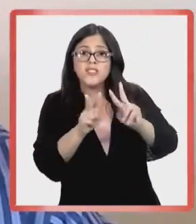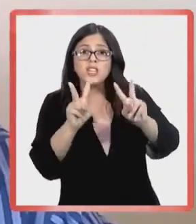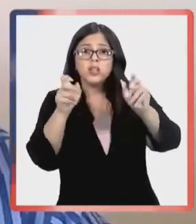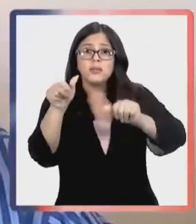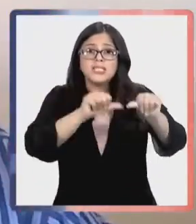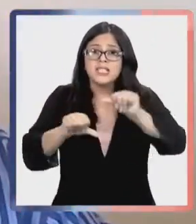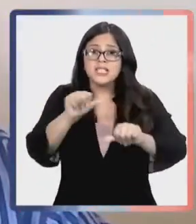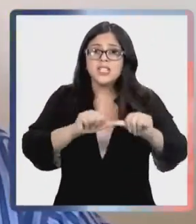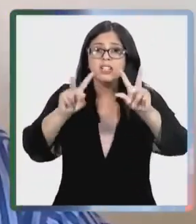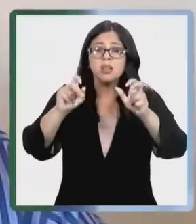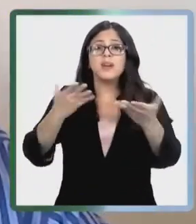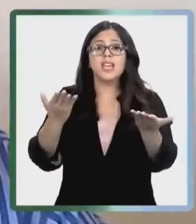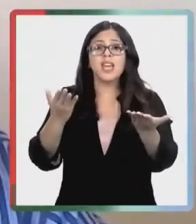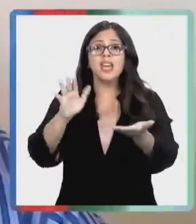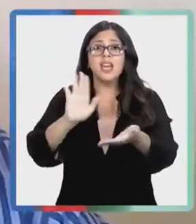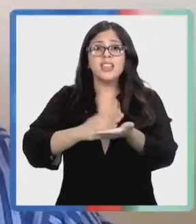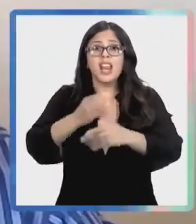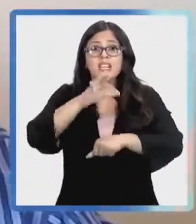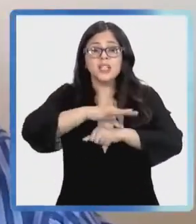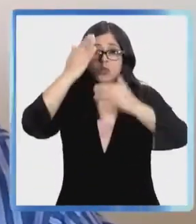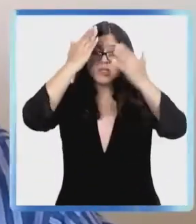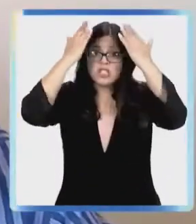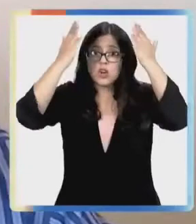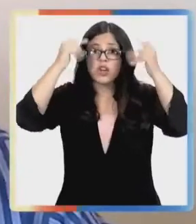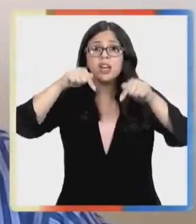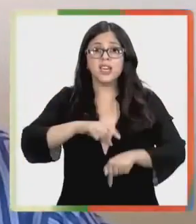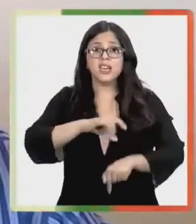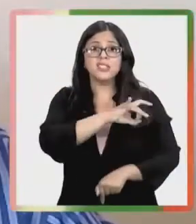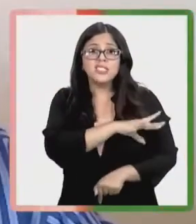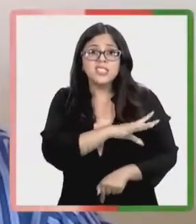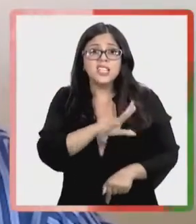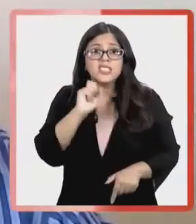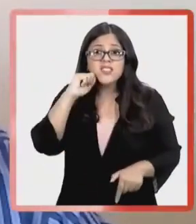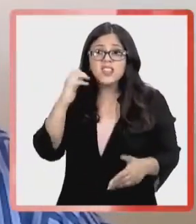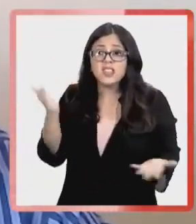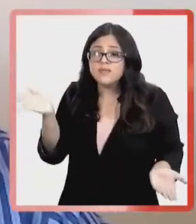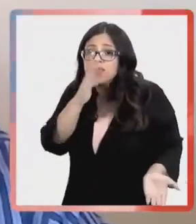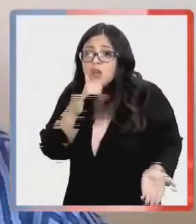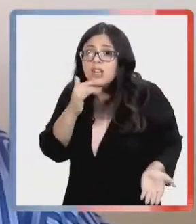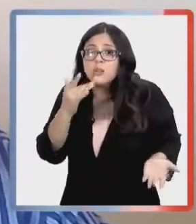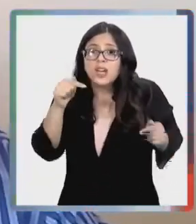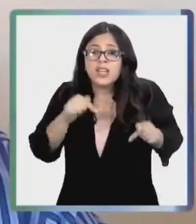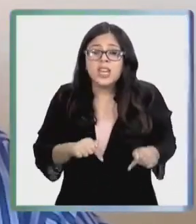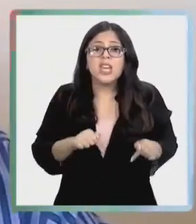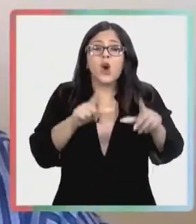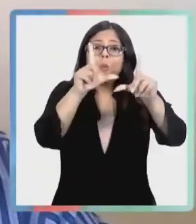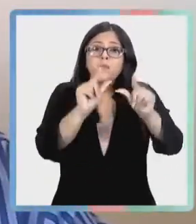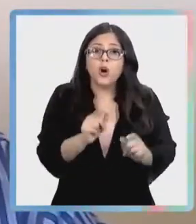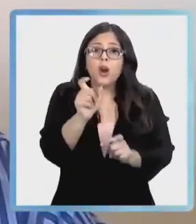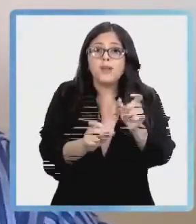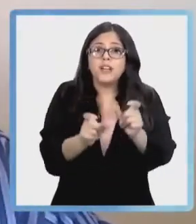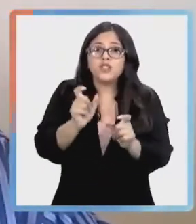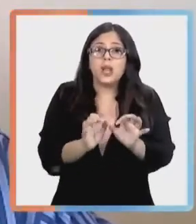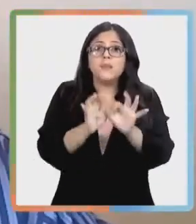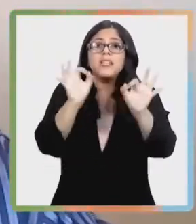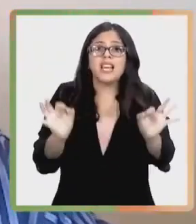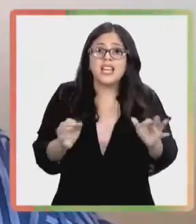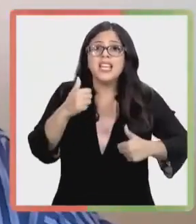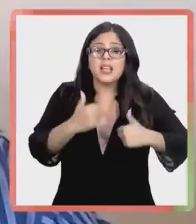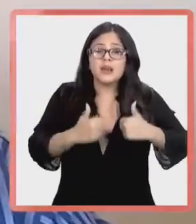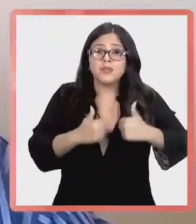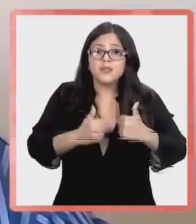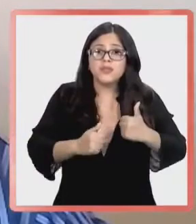ciencia respecto a los efectos en salud mental. Y eso en Chile nos pilla en pañales, porque tenemos una escasa oferta de especialistas, una